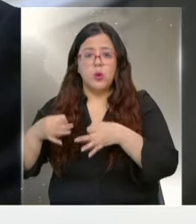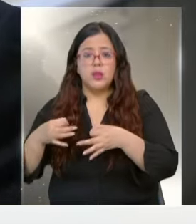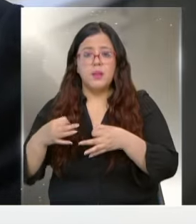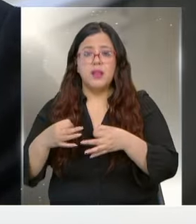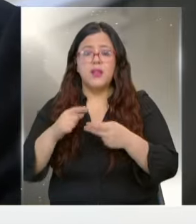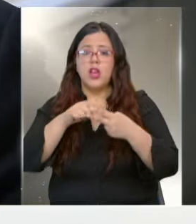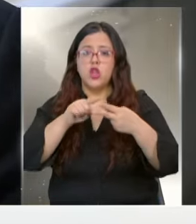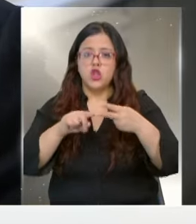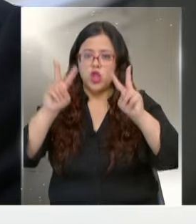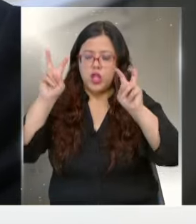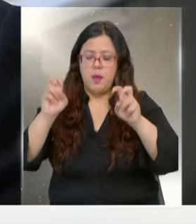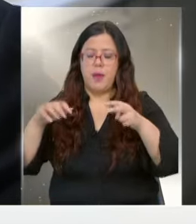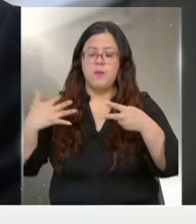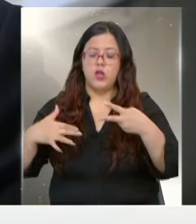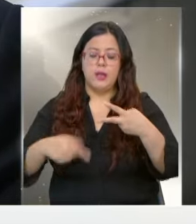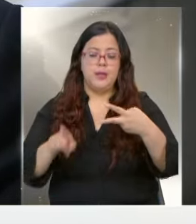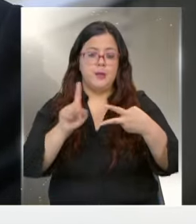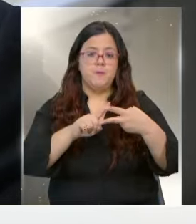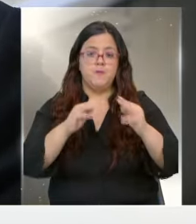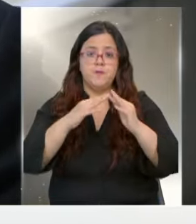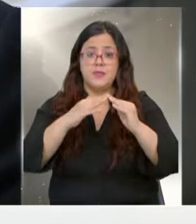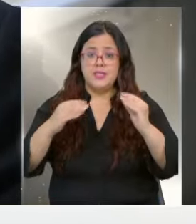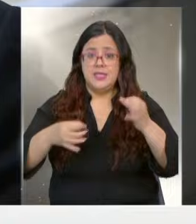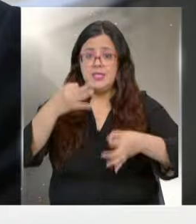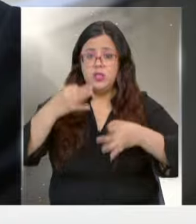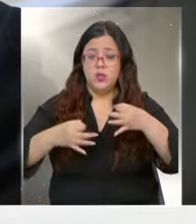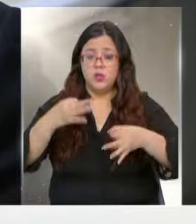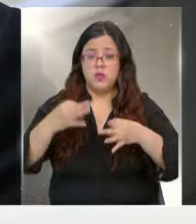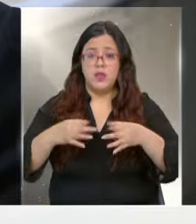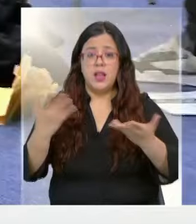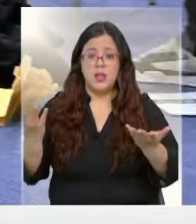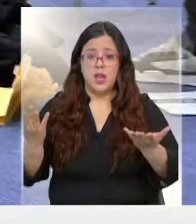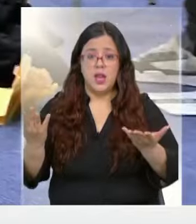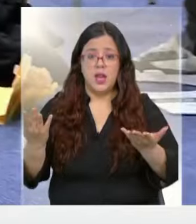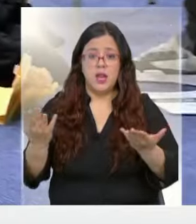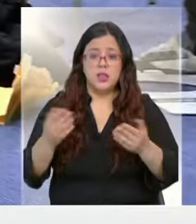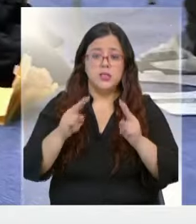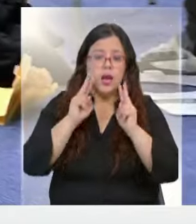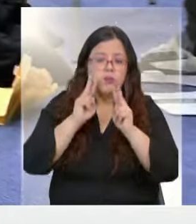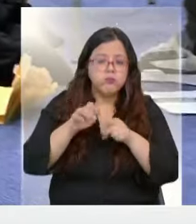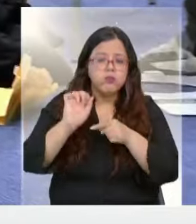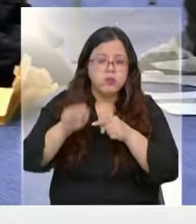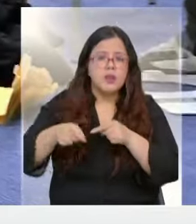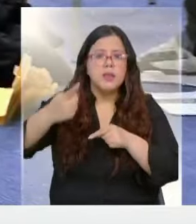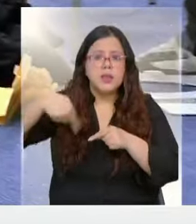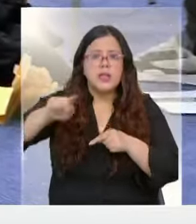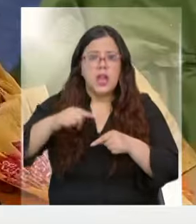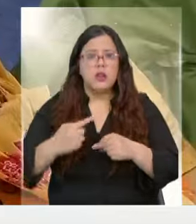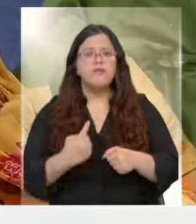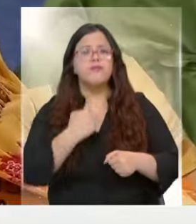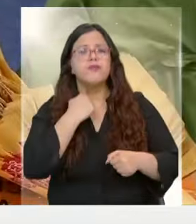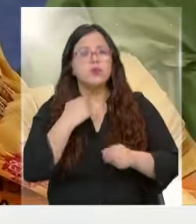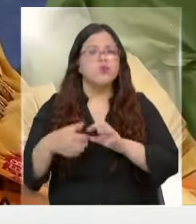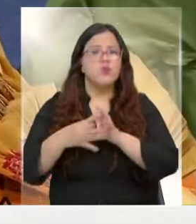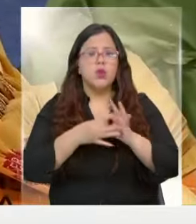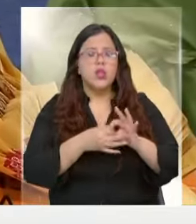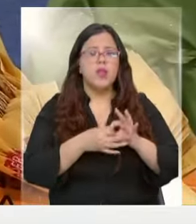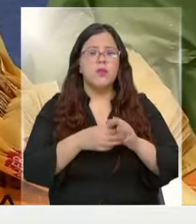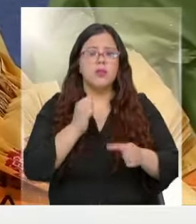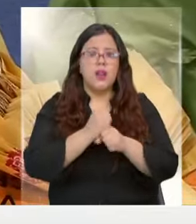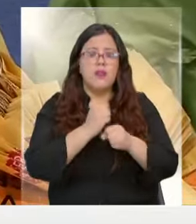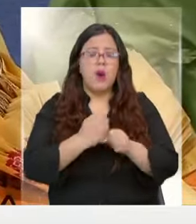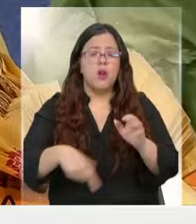dos cosas. Primero, si es que el tribunal acoge esta idea de que ellos sufrieron perjuicio cumpliendo un deber legal. Y en segundo lugar, cuál